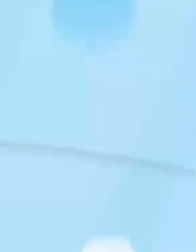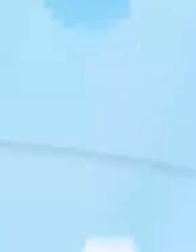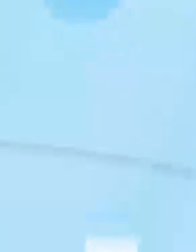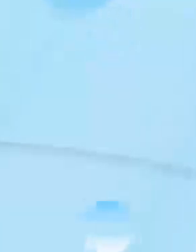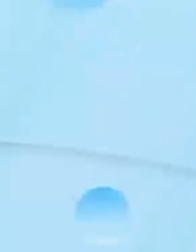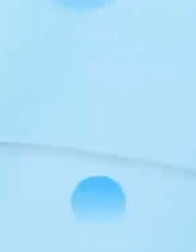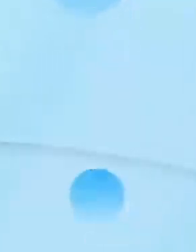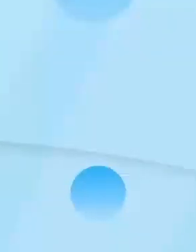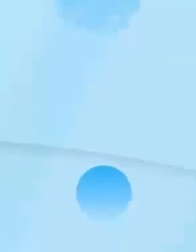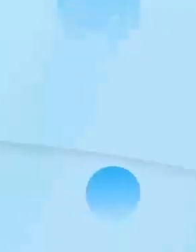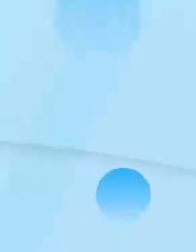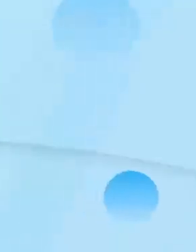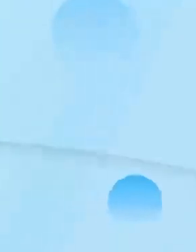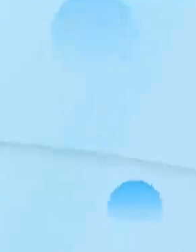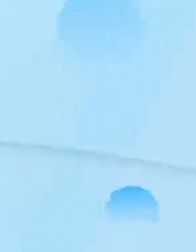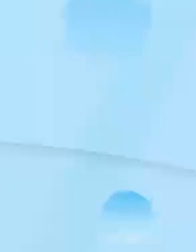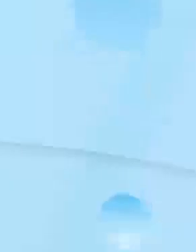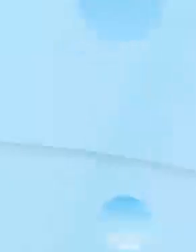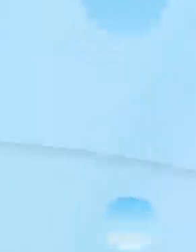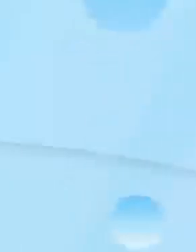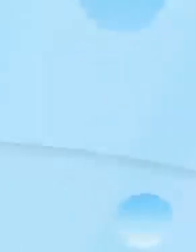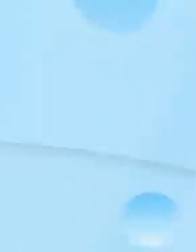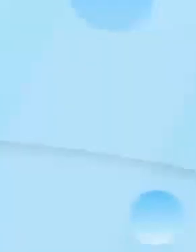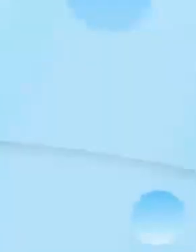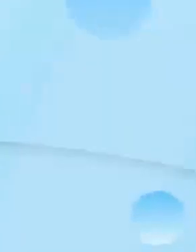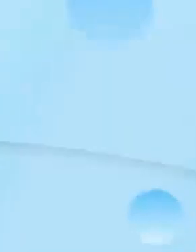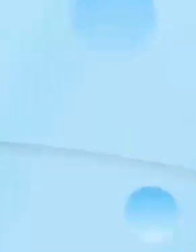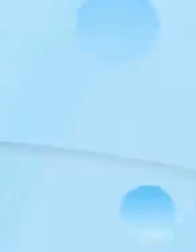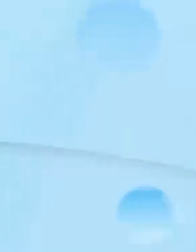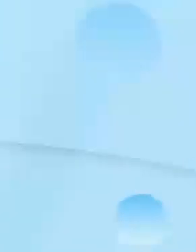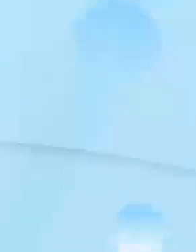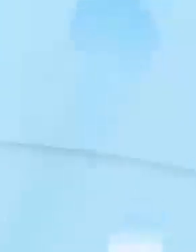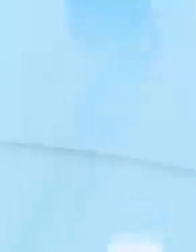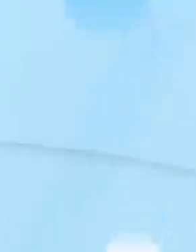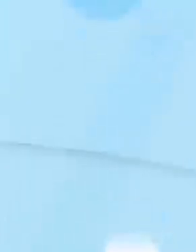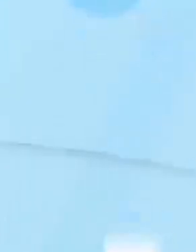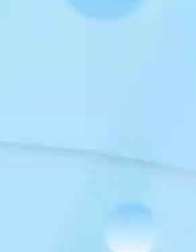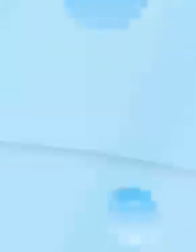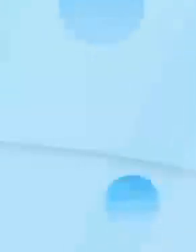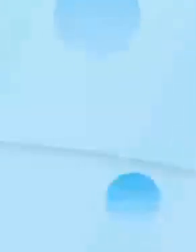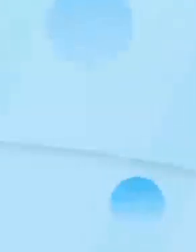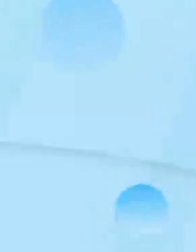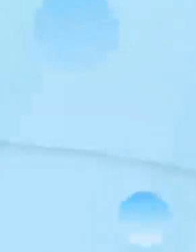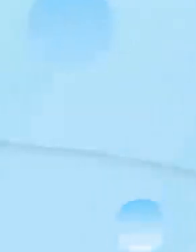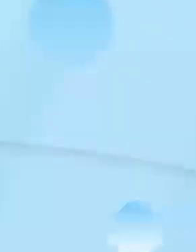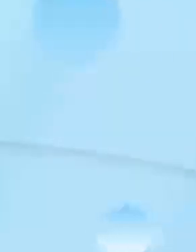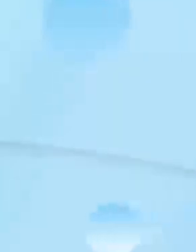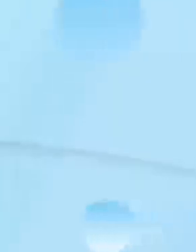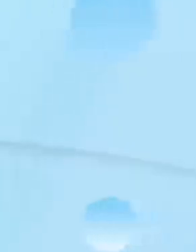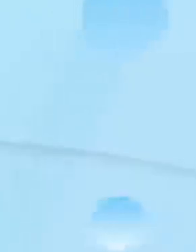¿Qué tipo de recursos incorporarán en la presentación de su investigación?